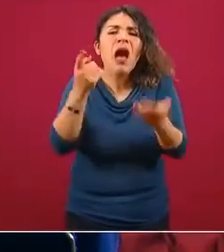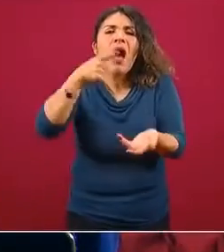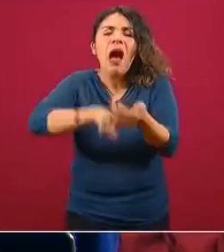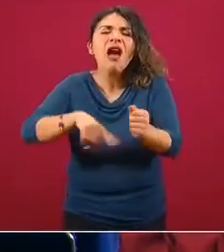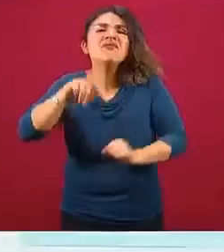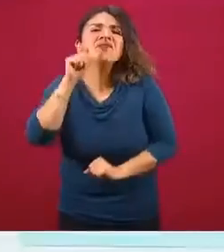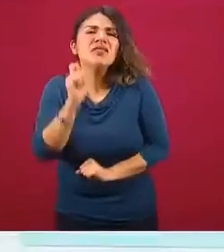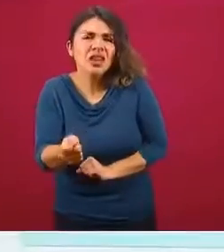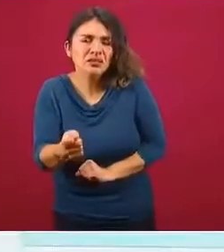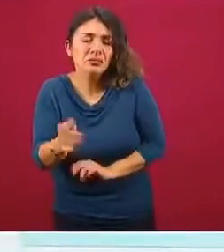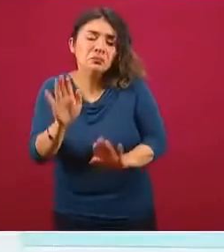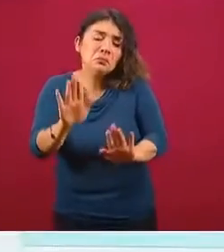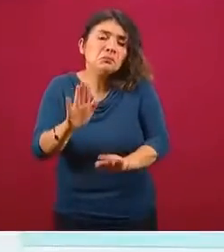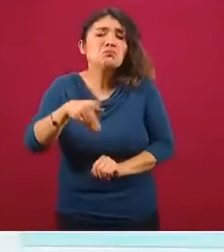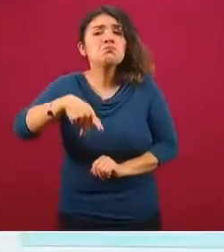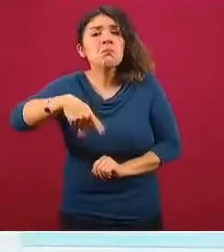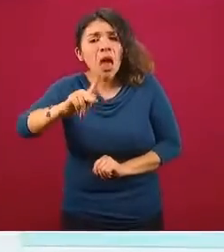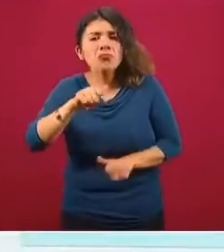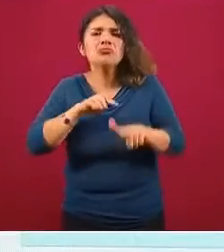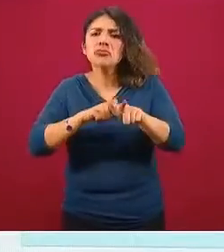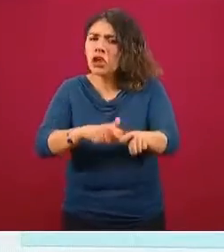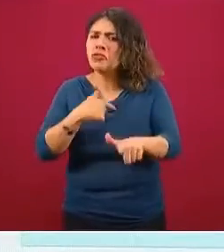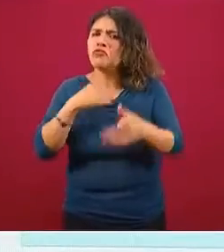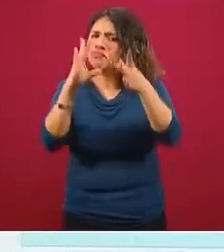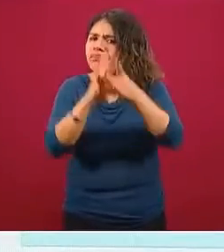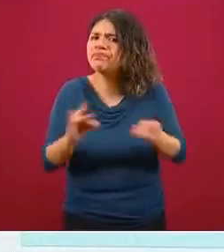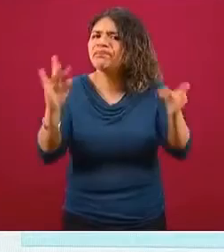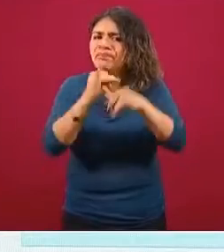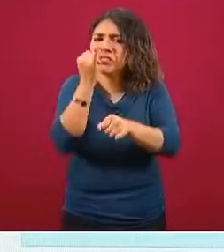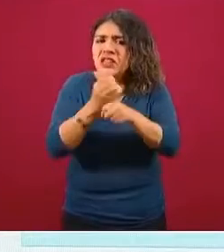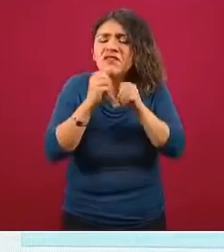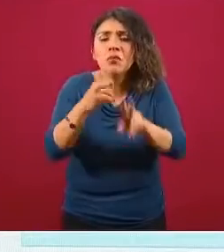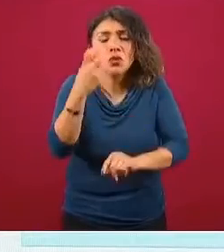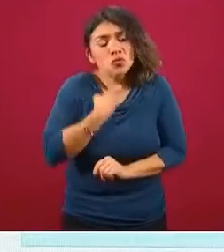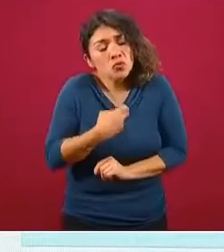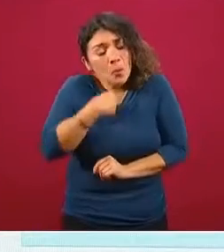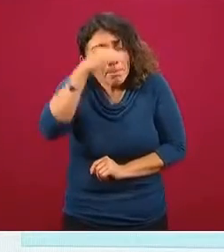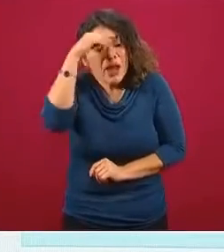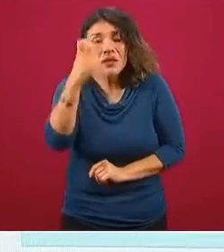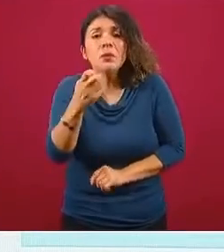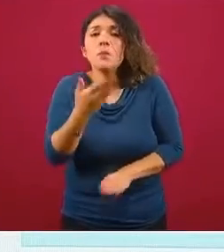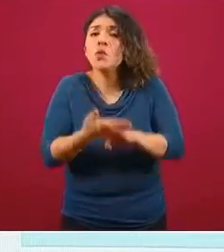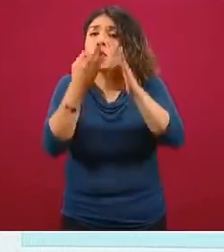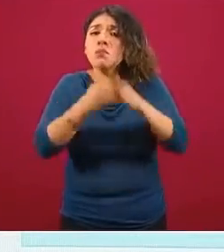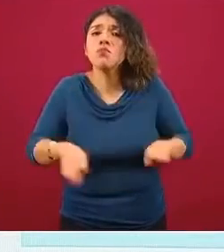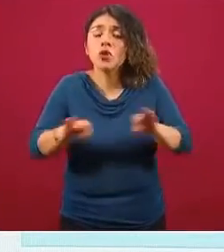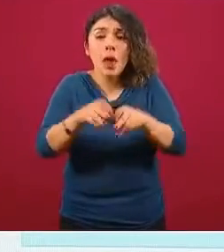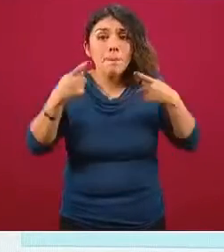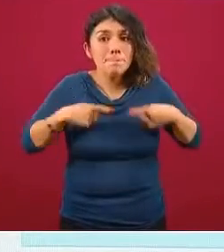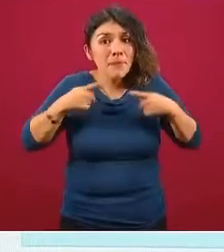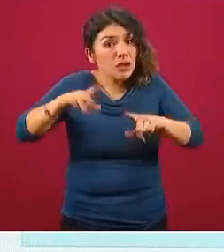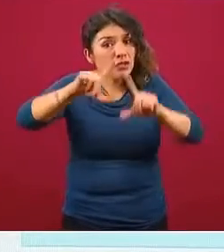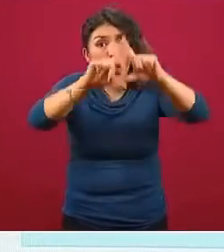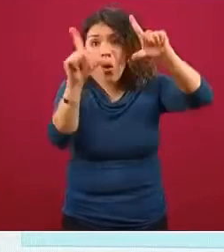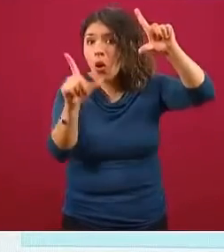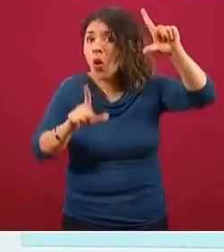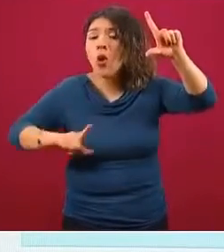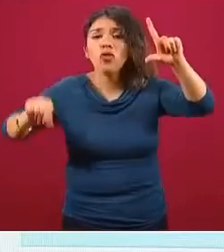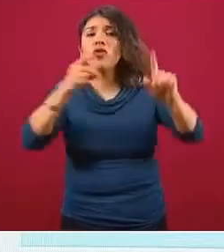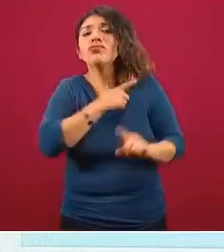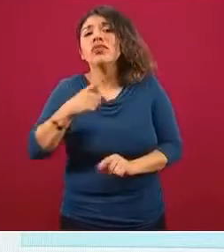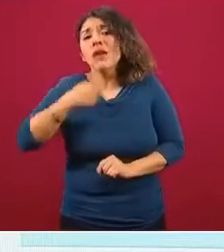de ellos. Pero seguiremos informando porque consideramos que es muy importante que la sociedad, que el pueblo de México